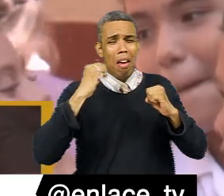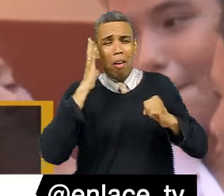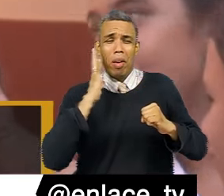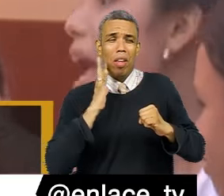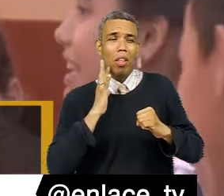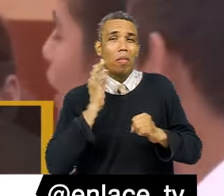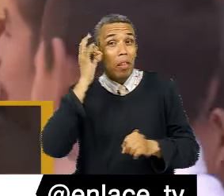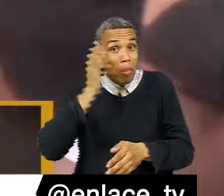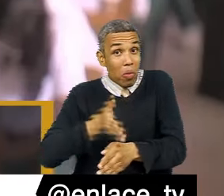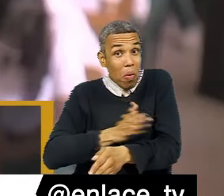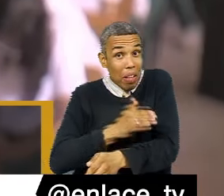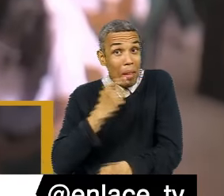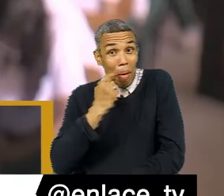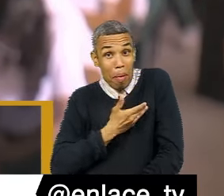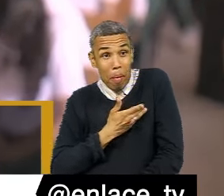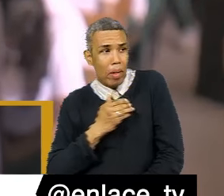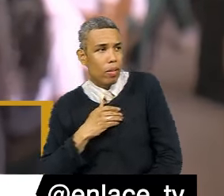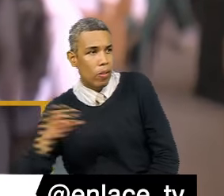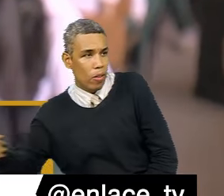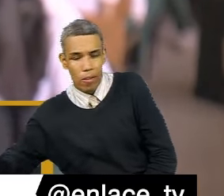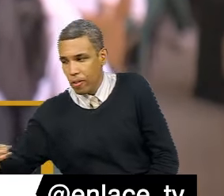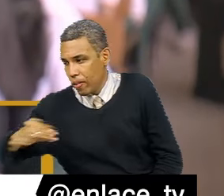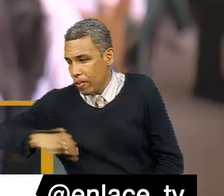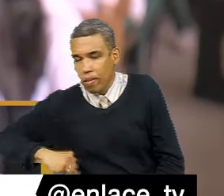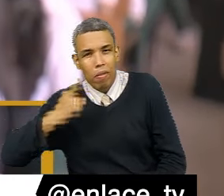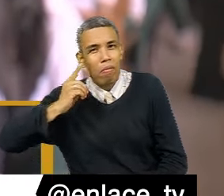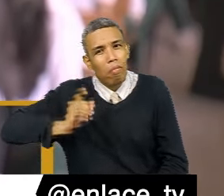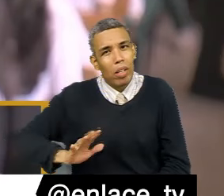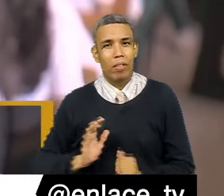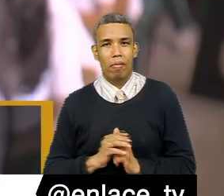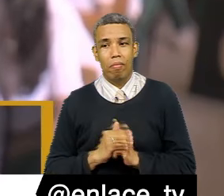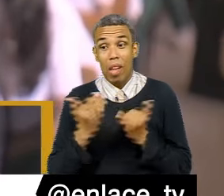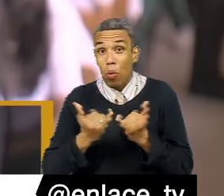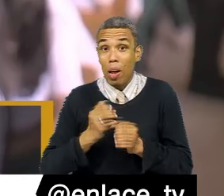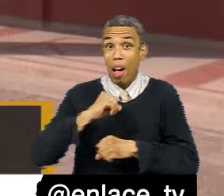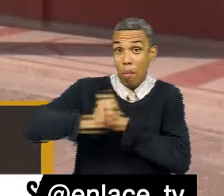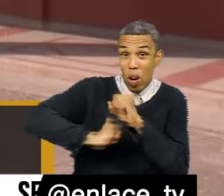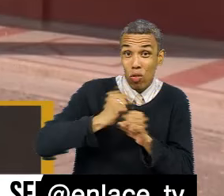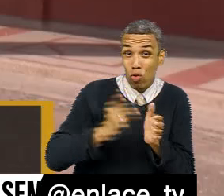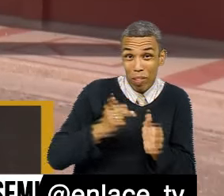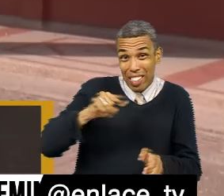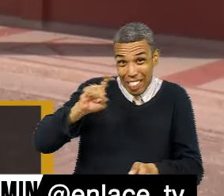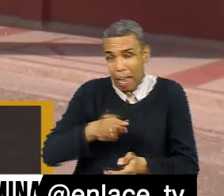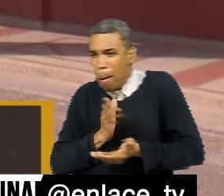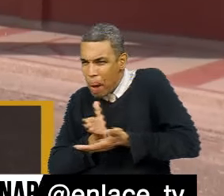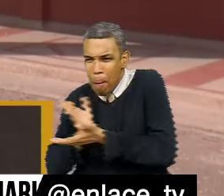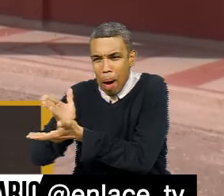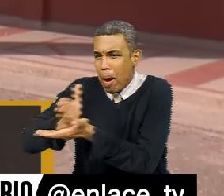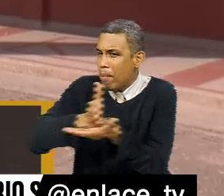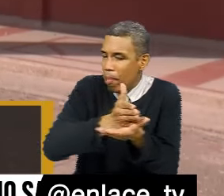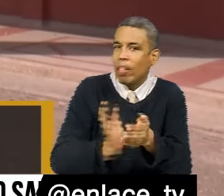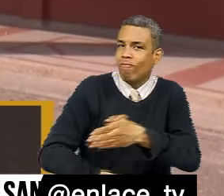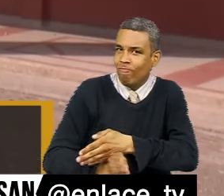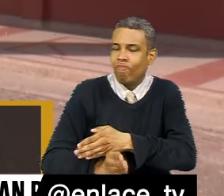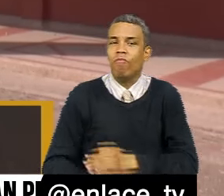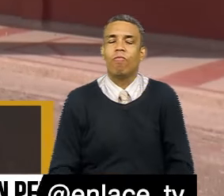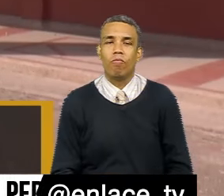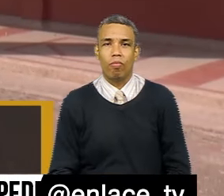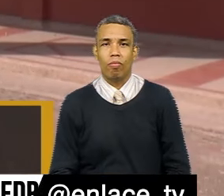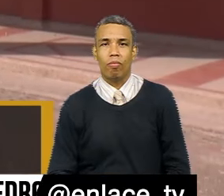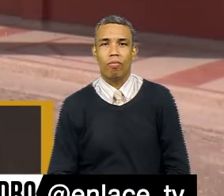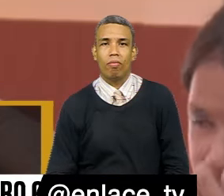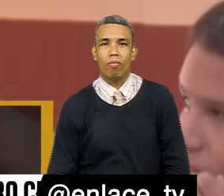a ver de dónde salió ese dinero. Este tipo de inspecciones se vienen adelantando durante todo el año en diferentes instituciones educativas y continuarán según se ha informado por parte